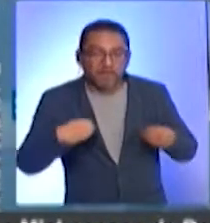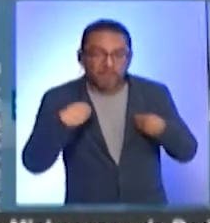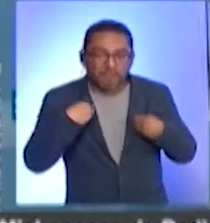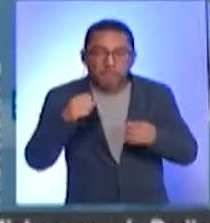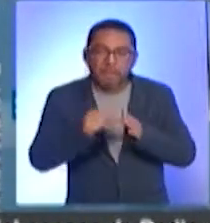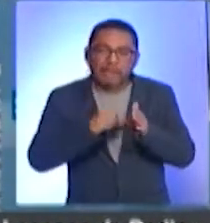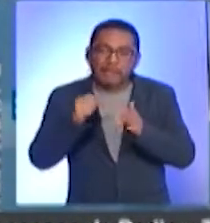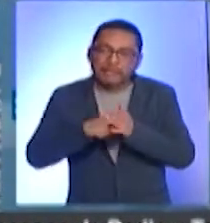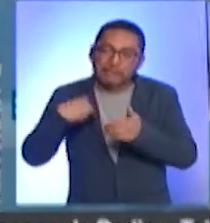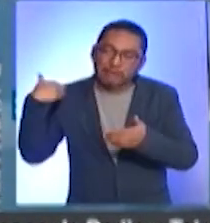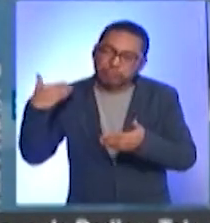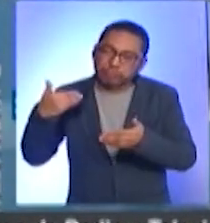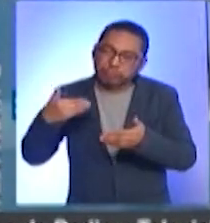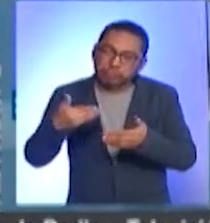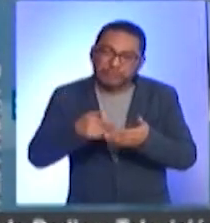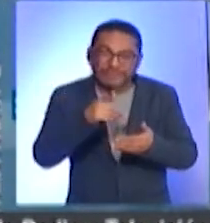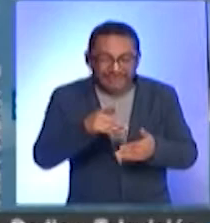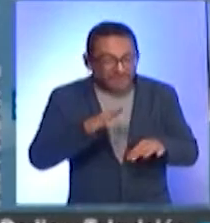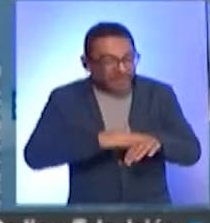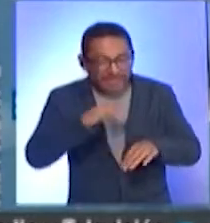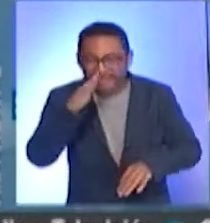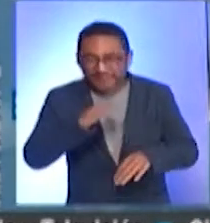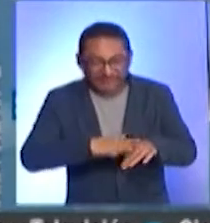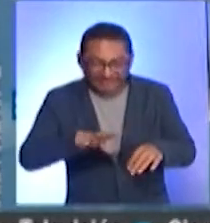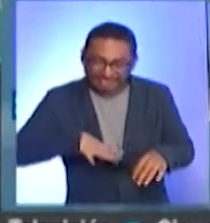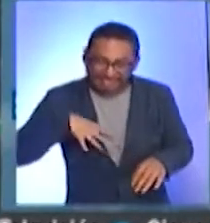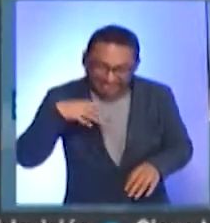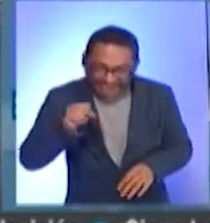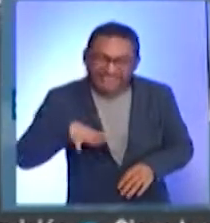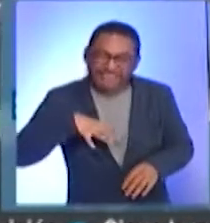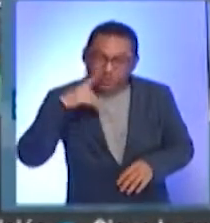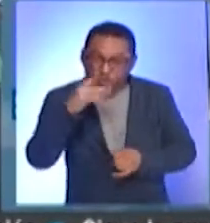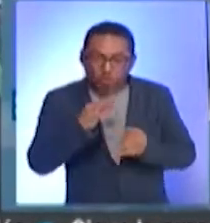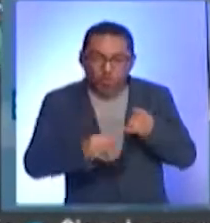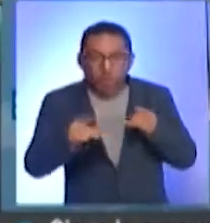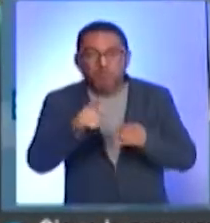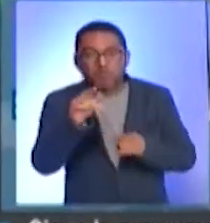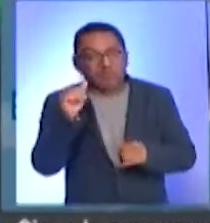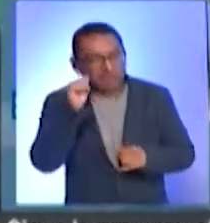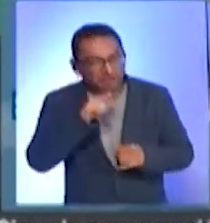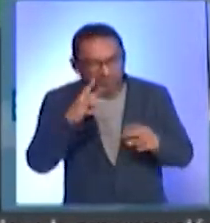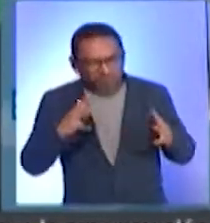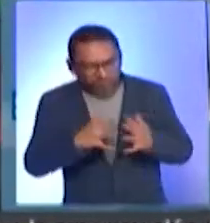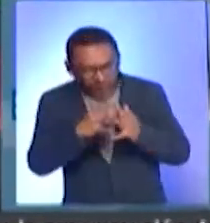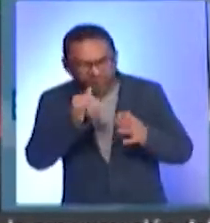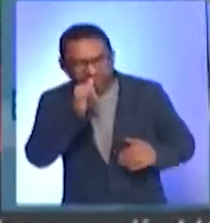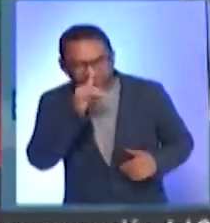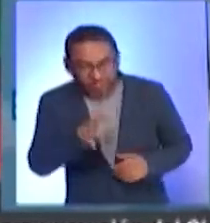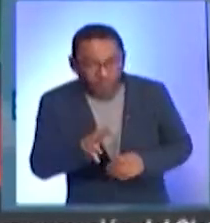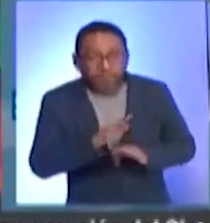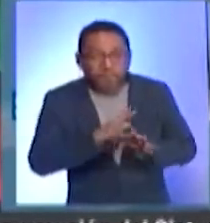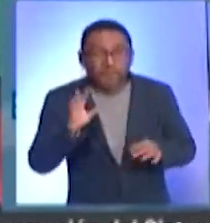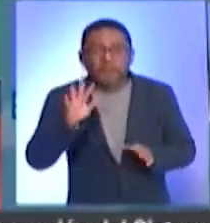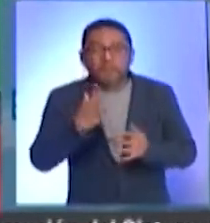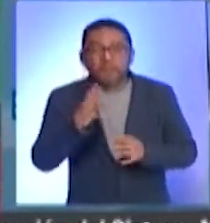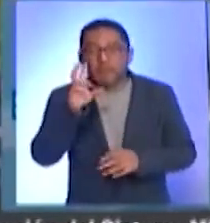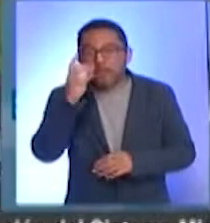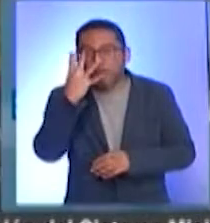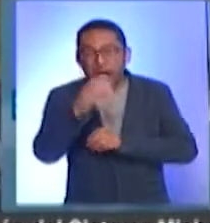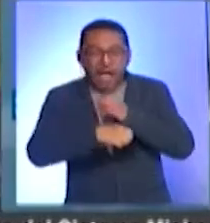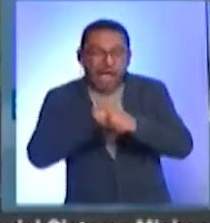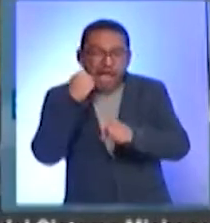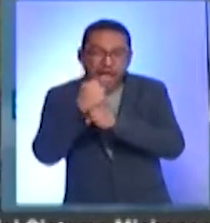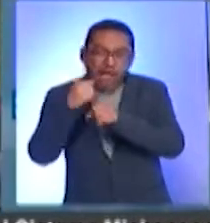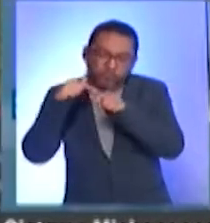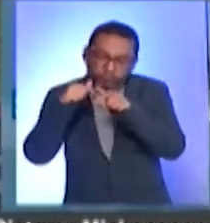últimos meses y luchó hasta el último momento como el guerrero que siempre fue durante cerca de 34 años el